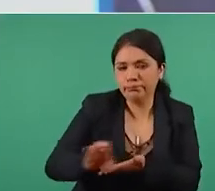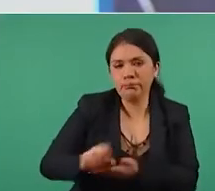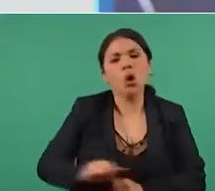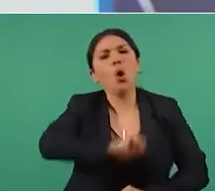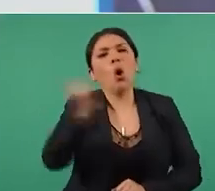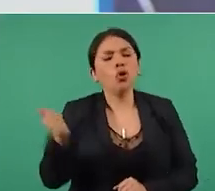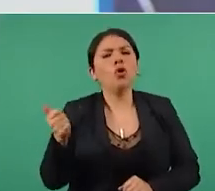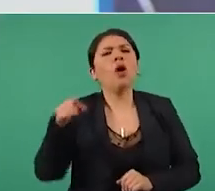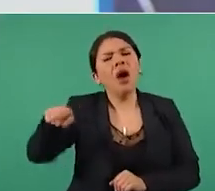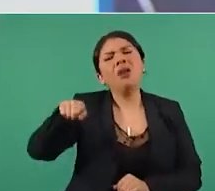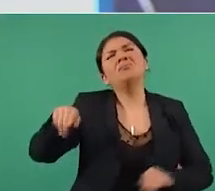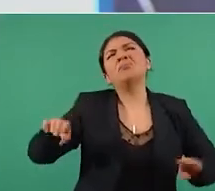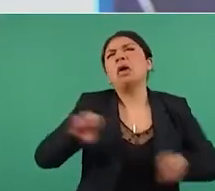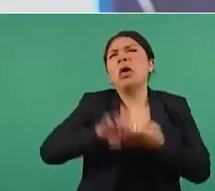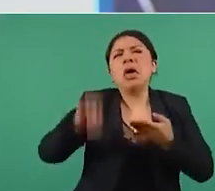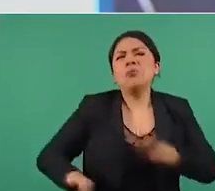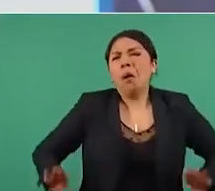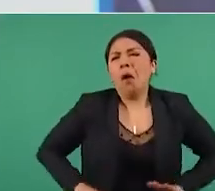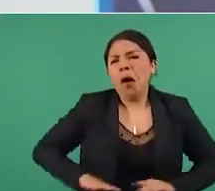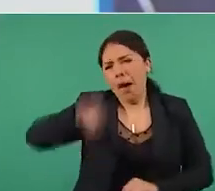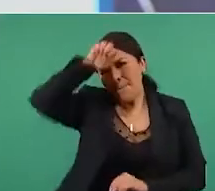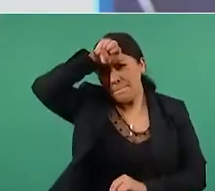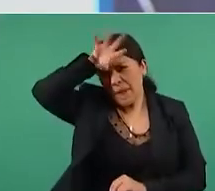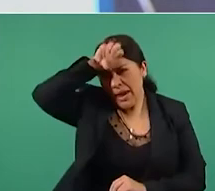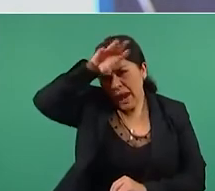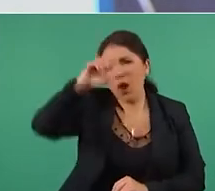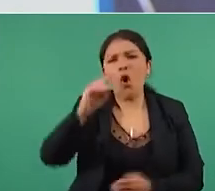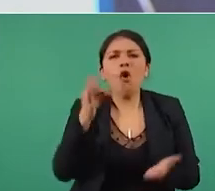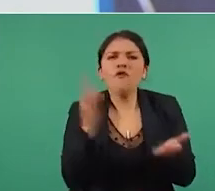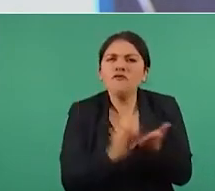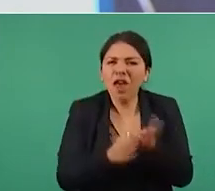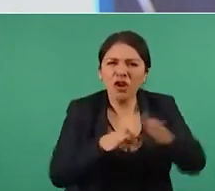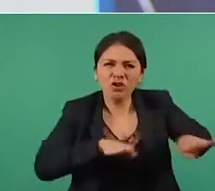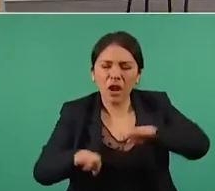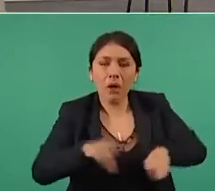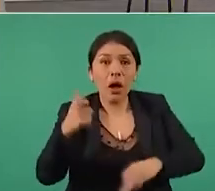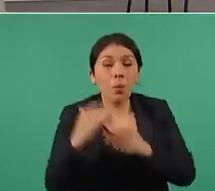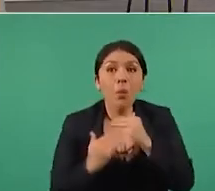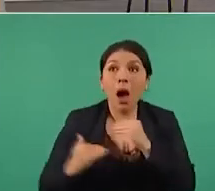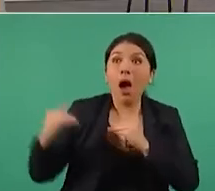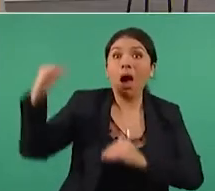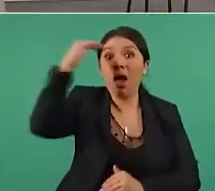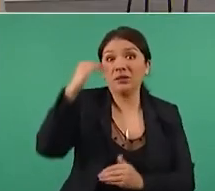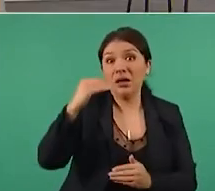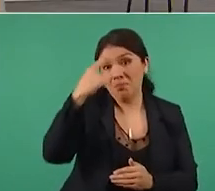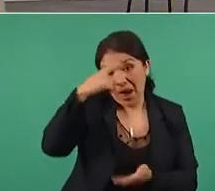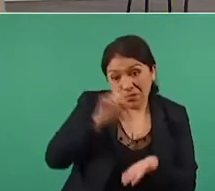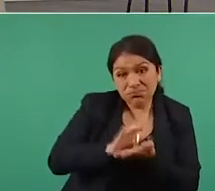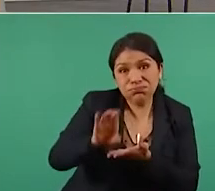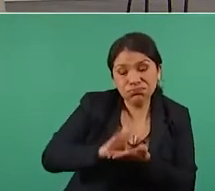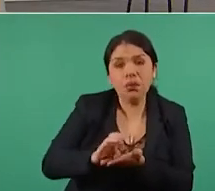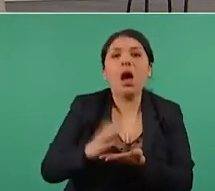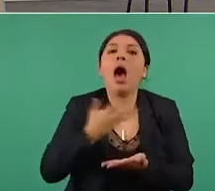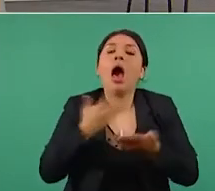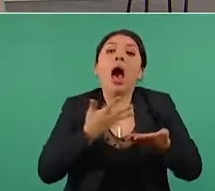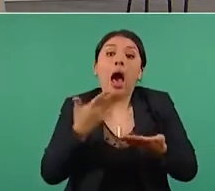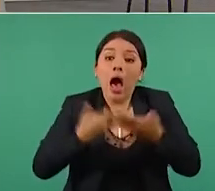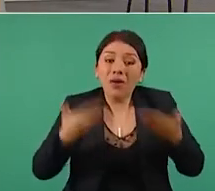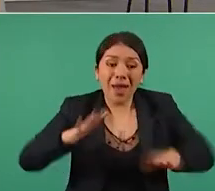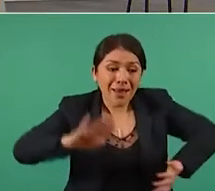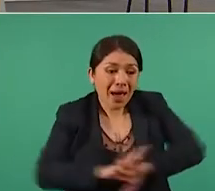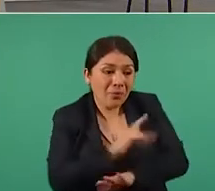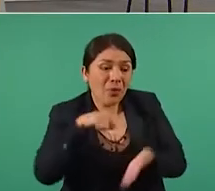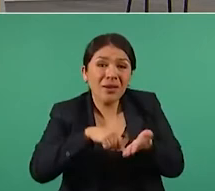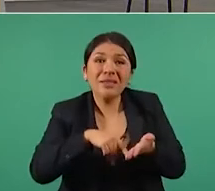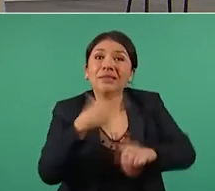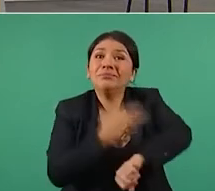minero o el acerero, donde se pagaban altas utilidades, no se vieran afectados. Adelante.